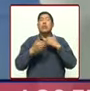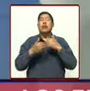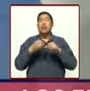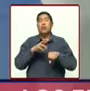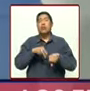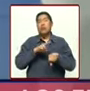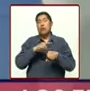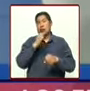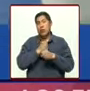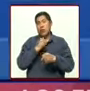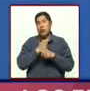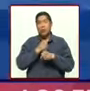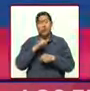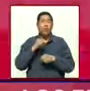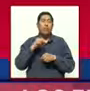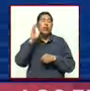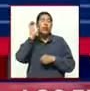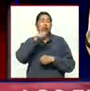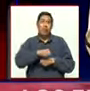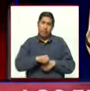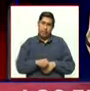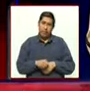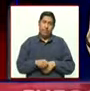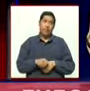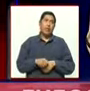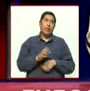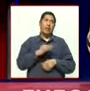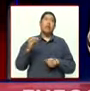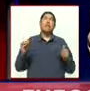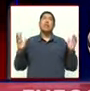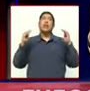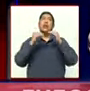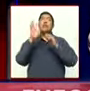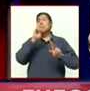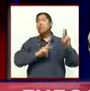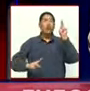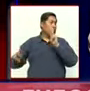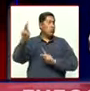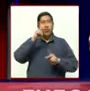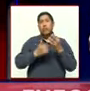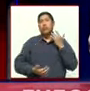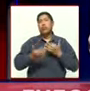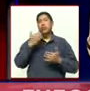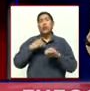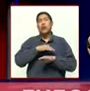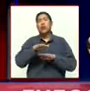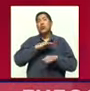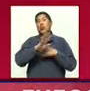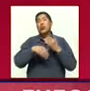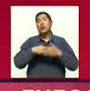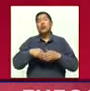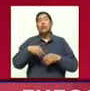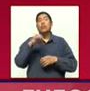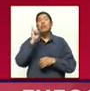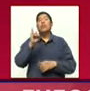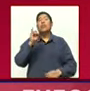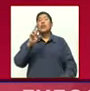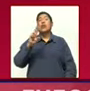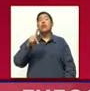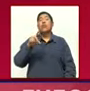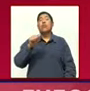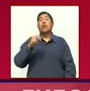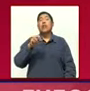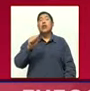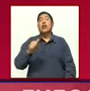el normal trabajo de las abejas. Y en La Paz también hay preocupación por los incendios, sobre todo en el municipio de Urupana, porque la situación